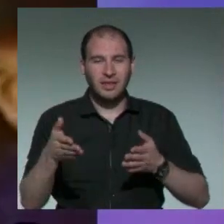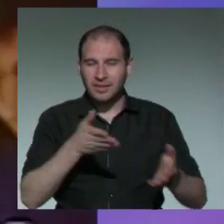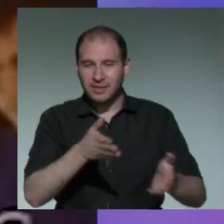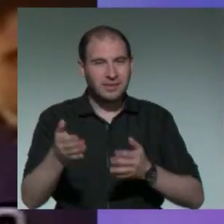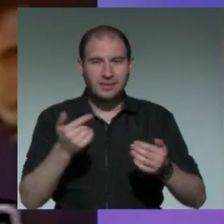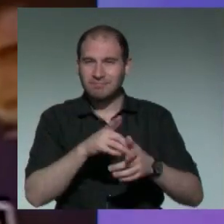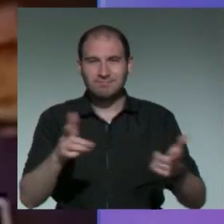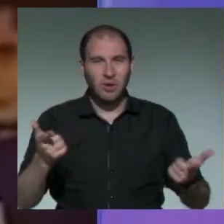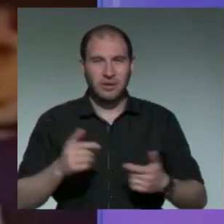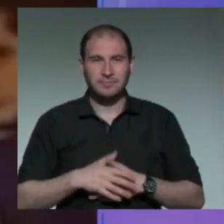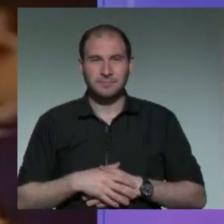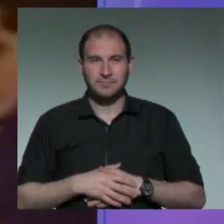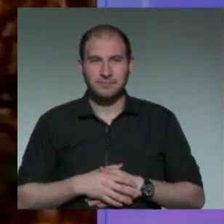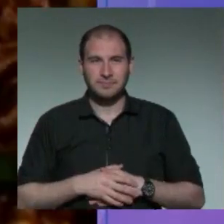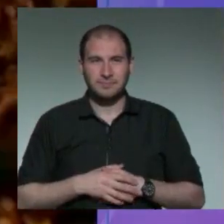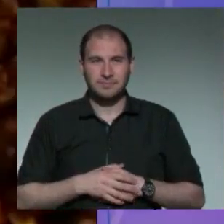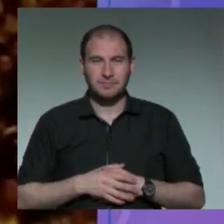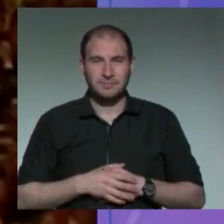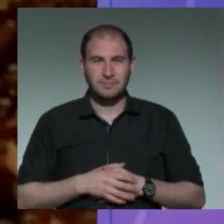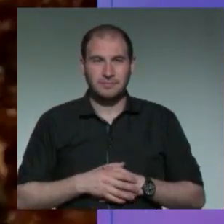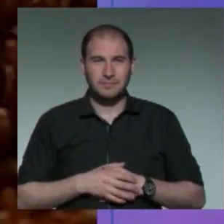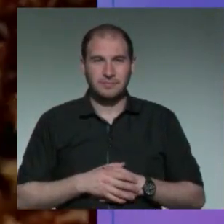que se quiera tomar exacta, una cosa así.